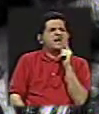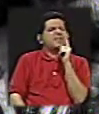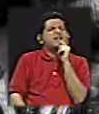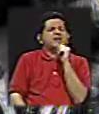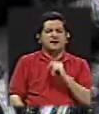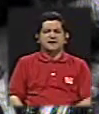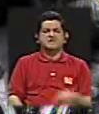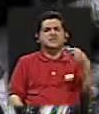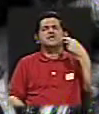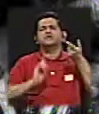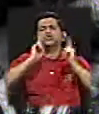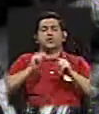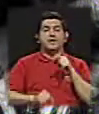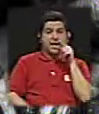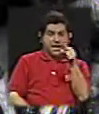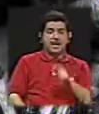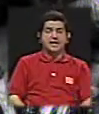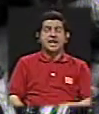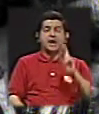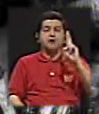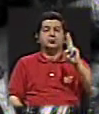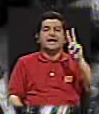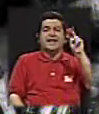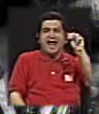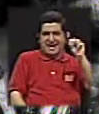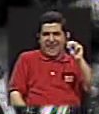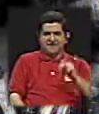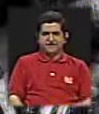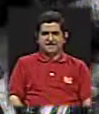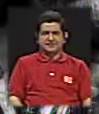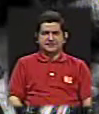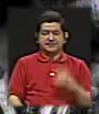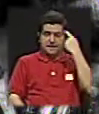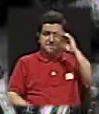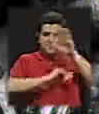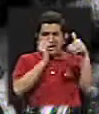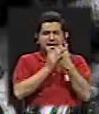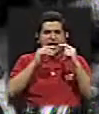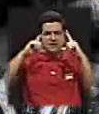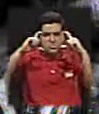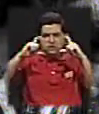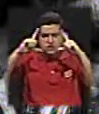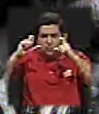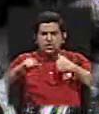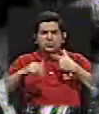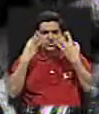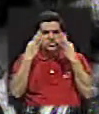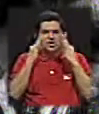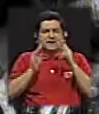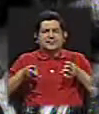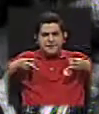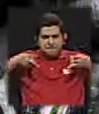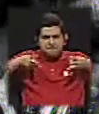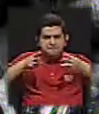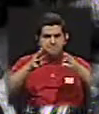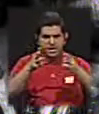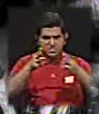y qué historia tiene? Ella es doña Rosalina Navas. Para todas las fotografías, como que yo traté de obedecer una metodología que